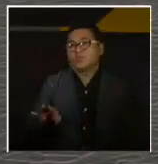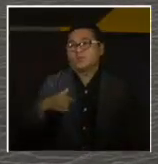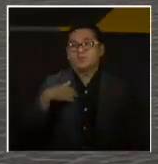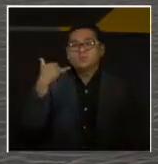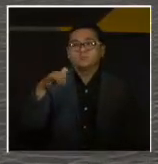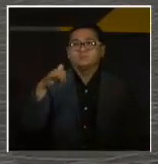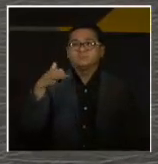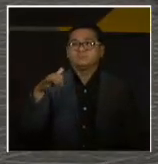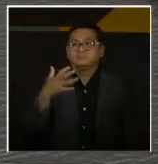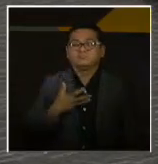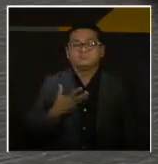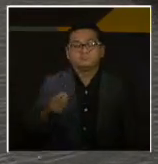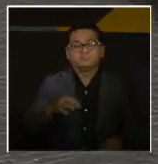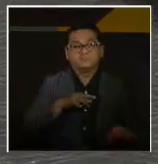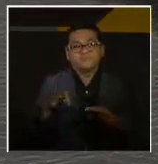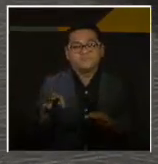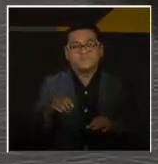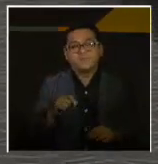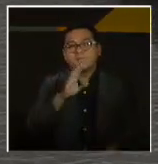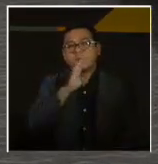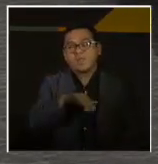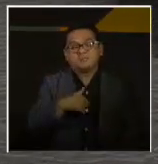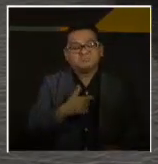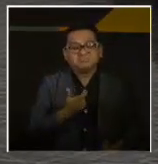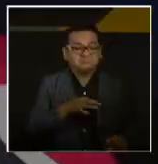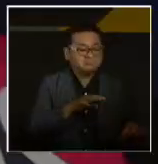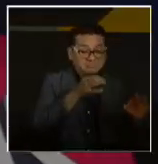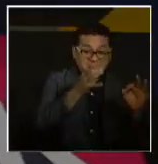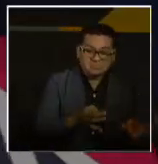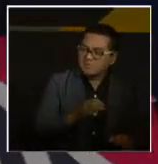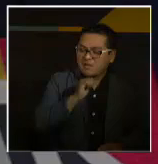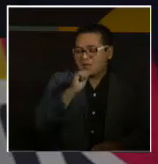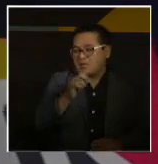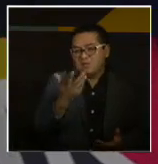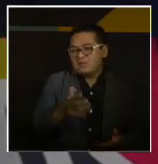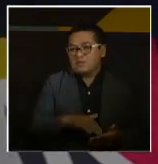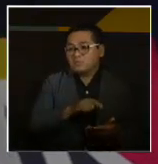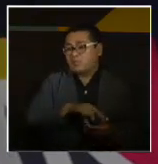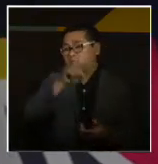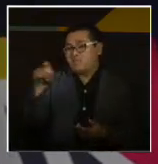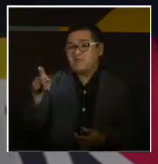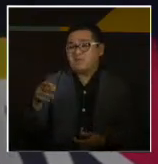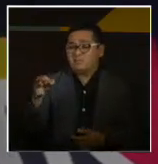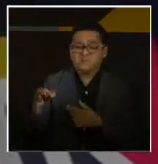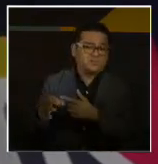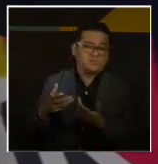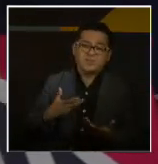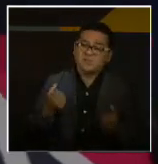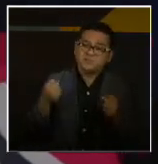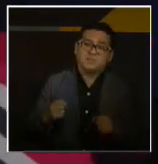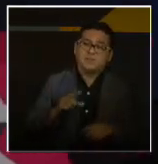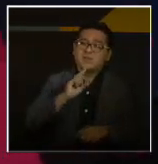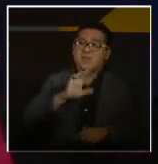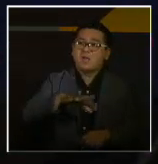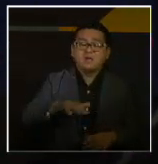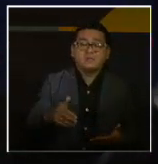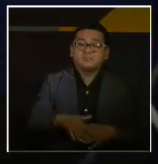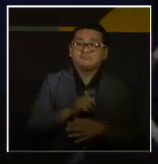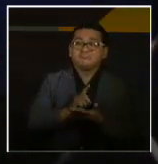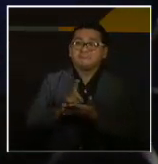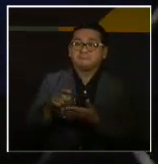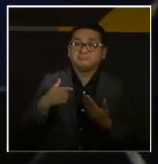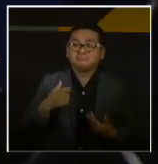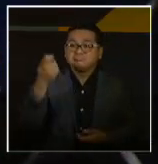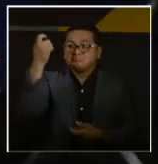los yucatecos tienen un empleo informal. Estamos hablando de que la gente del interior del estado no va a tener seguridad social, no va a tener derecho